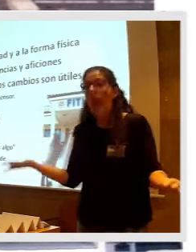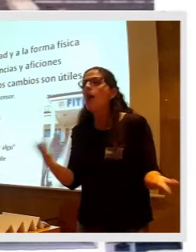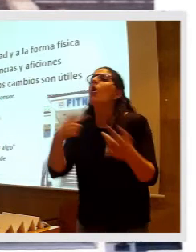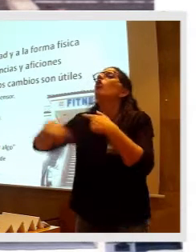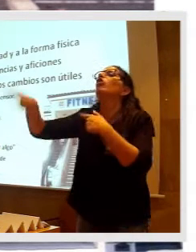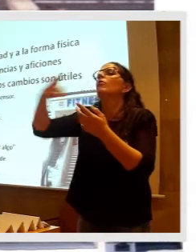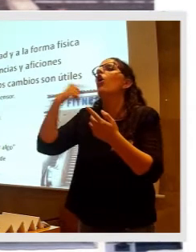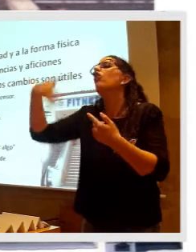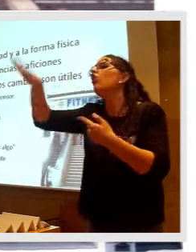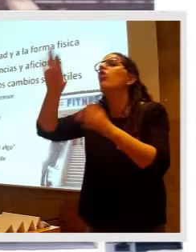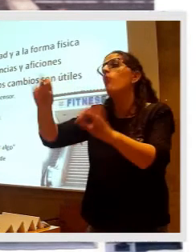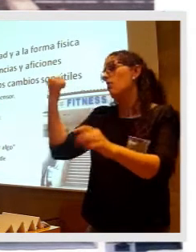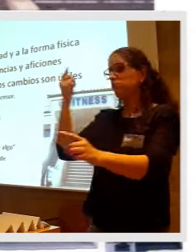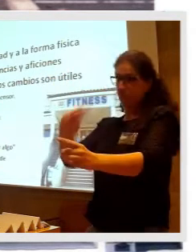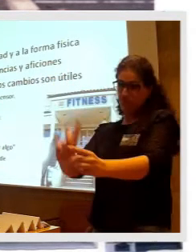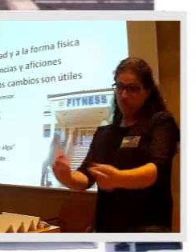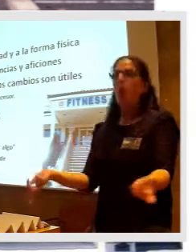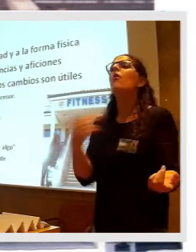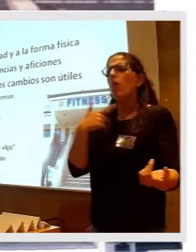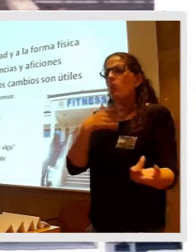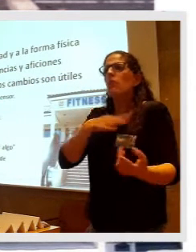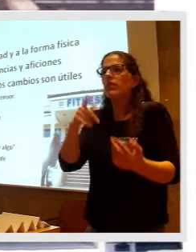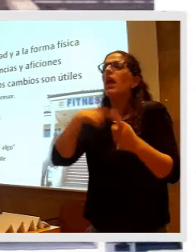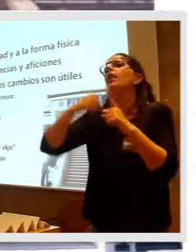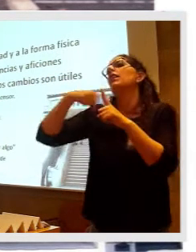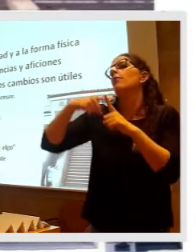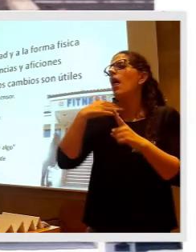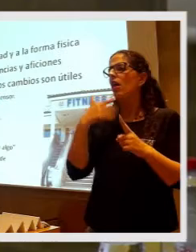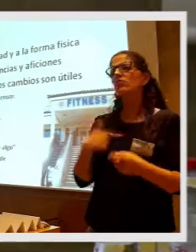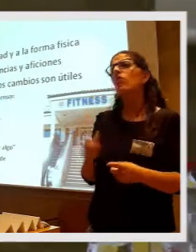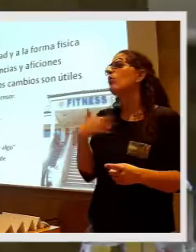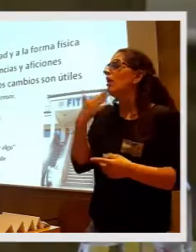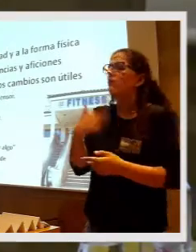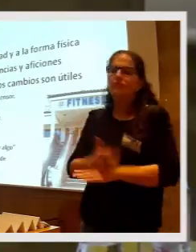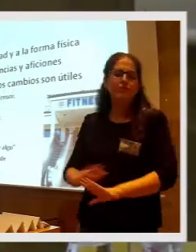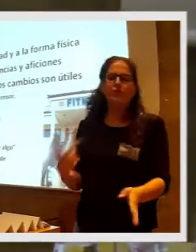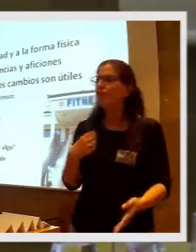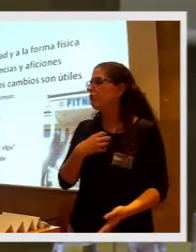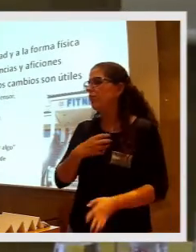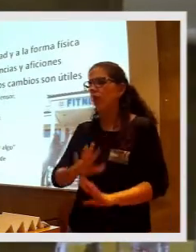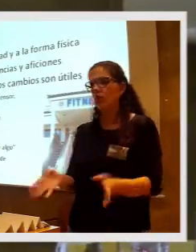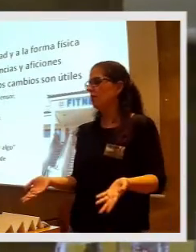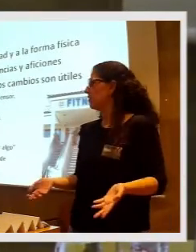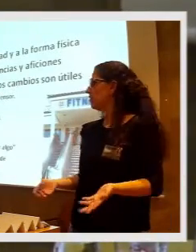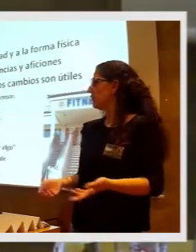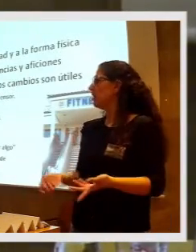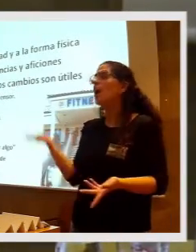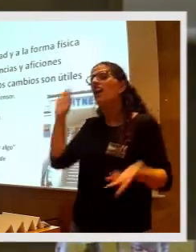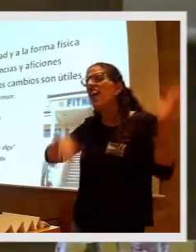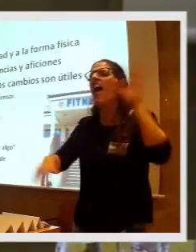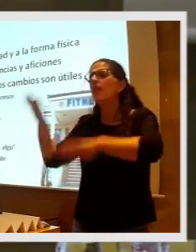a la forma física que tengamos, sin duda, a nuestros gustos. No vale para nada que yo le diga a mis pacientes, pues usted va a nadar, y dirá el otro, si yo no sé